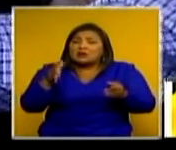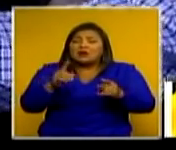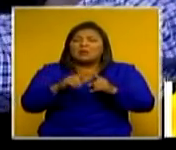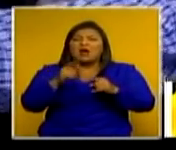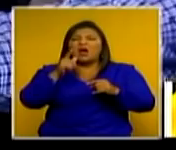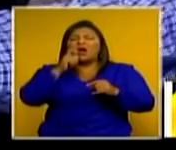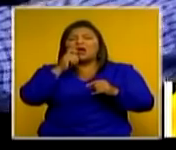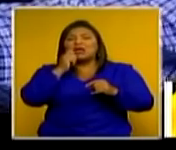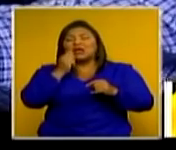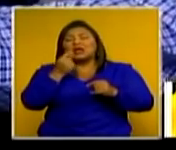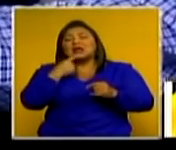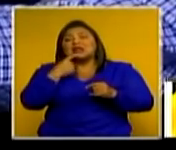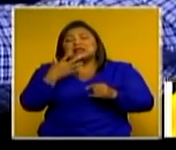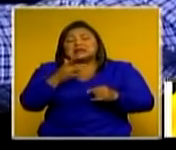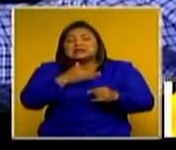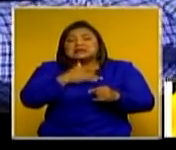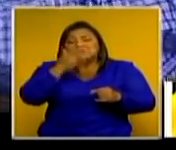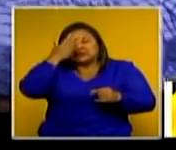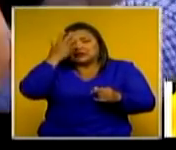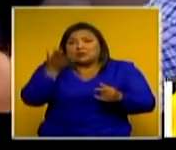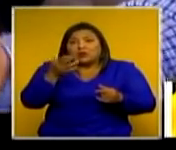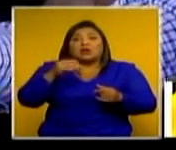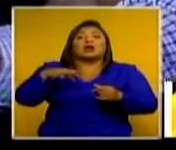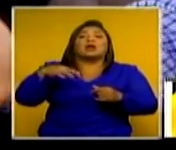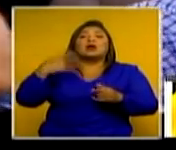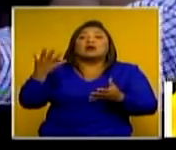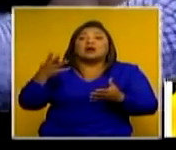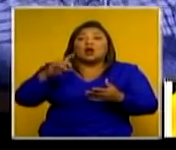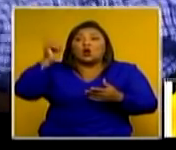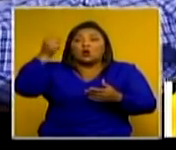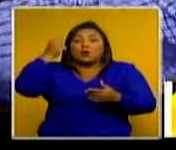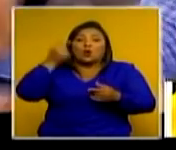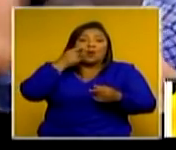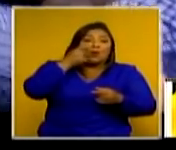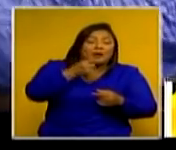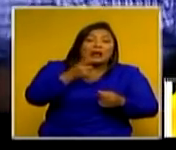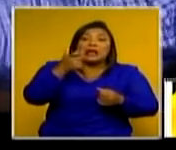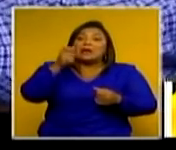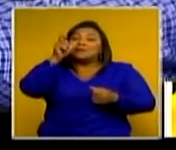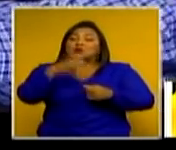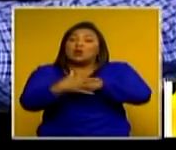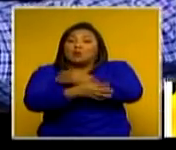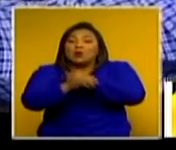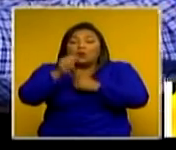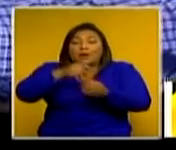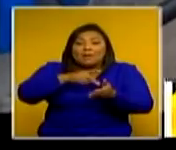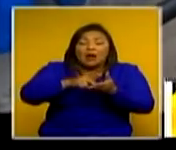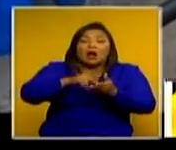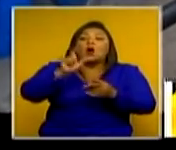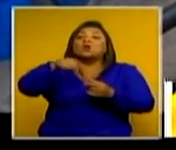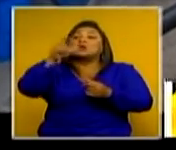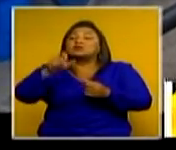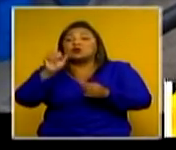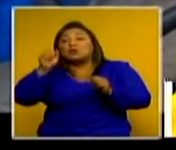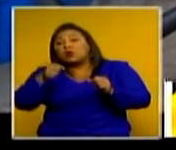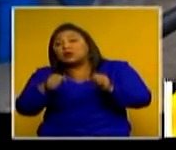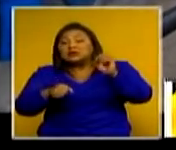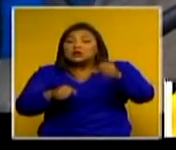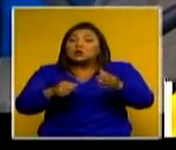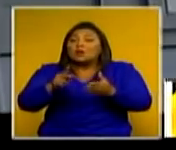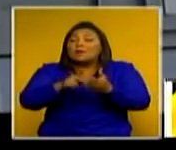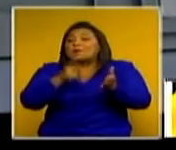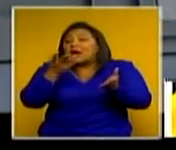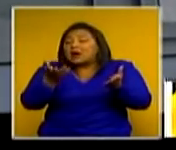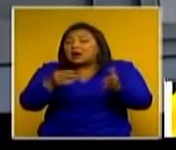es lo que el gobierno tiene que verlo el que puede pagarlo bien y el que no lo puede pagar como ha pensado gobierno con ellos se estima que con la